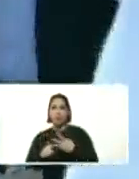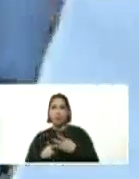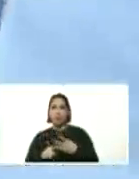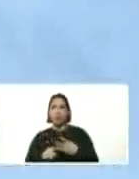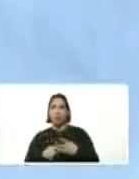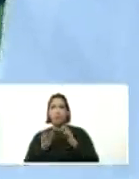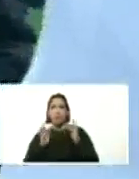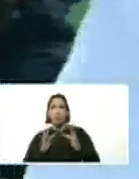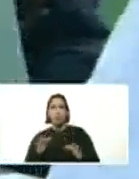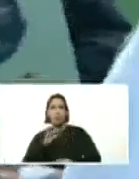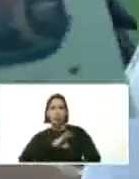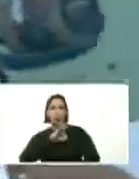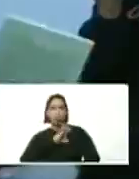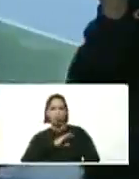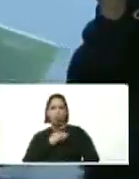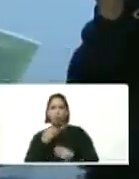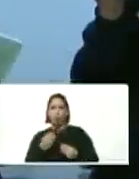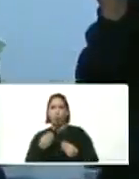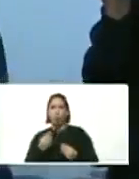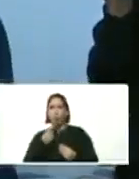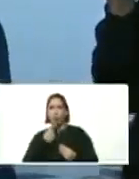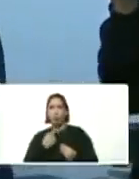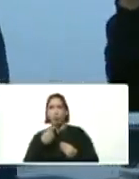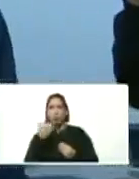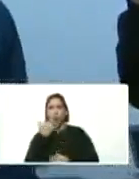sociales. ¿Cómo es calificada la risa?